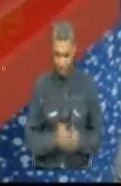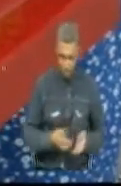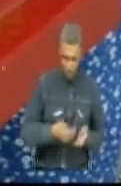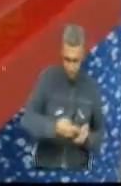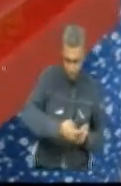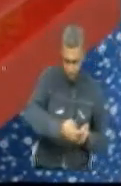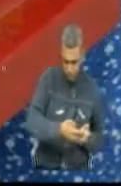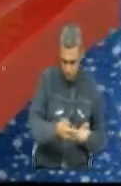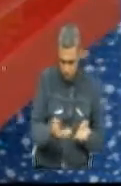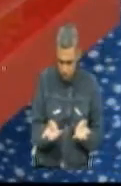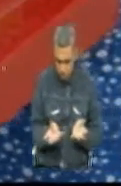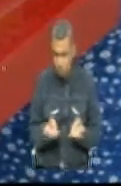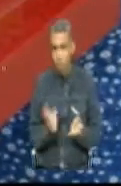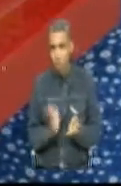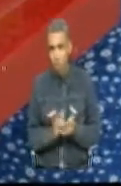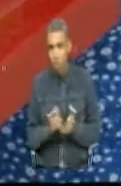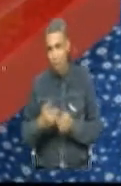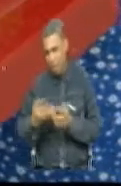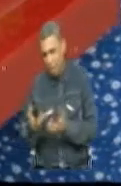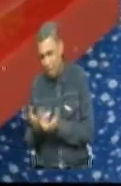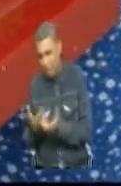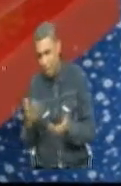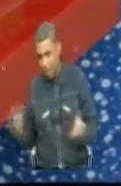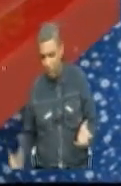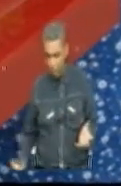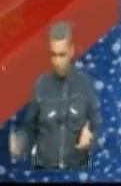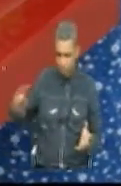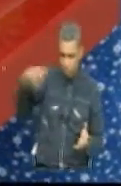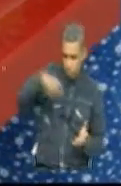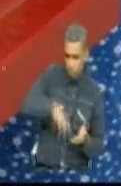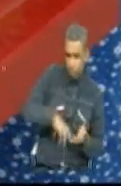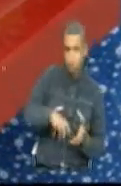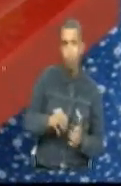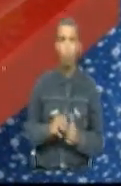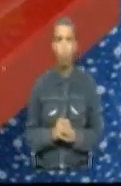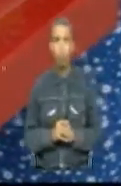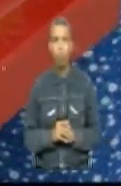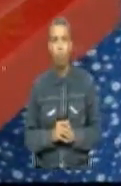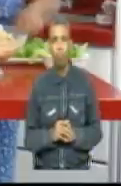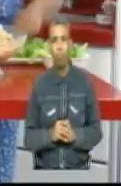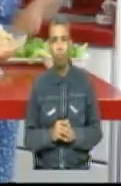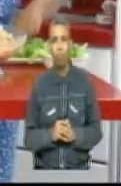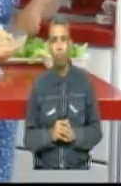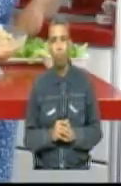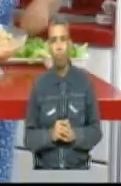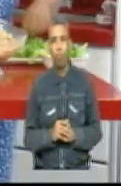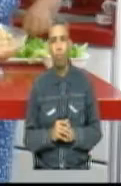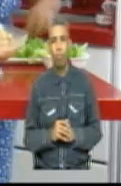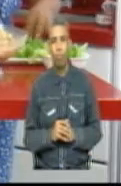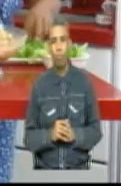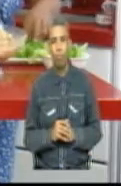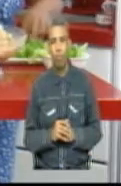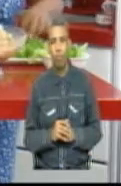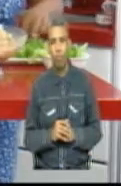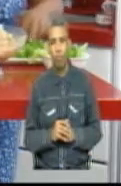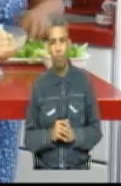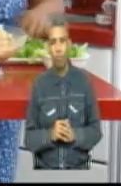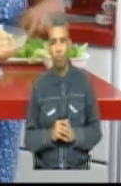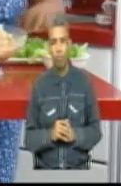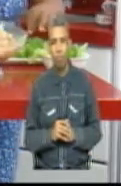nuestra ensalada ok entonces vamos a empezar permítanme por acá